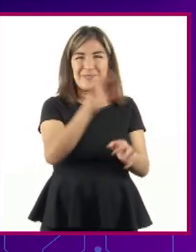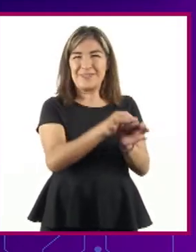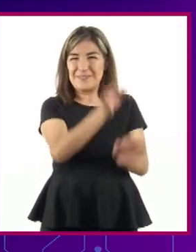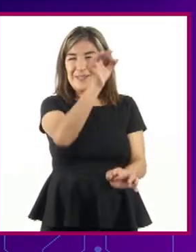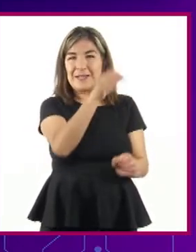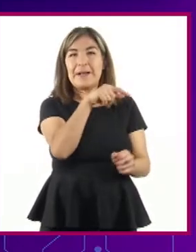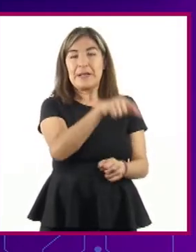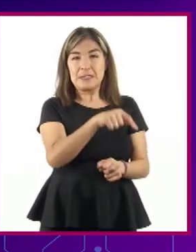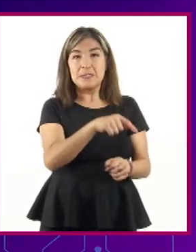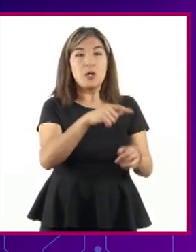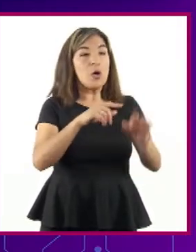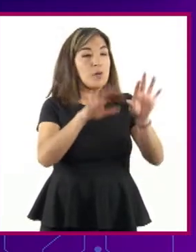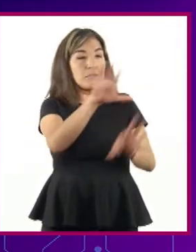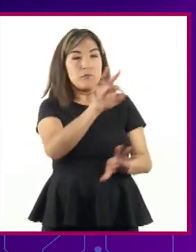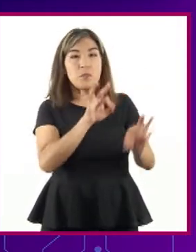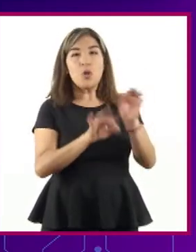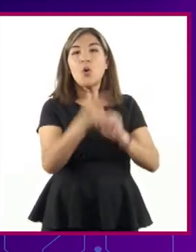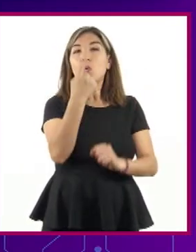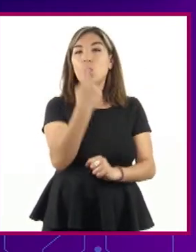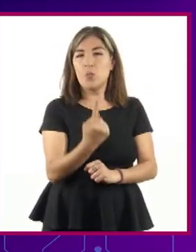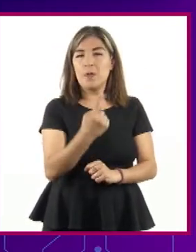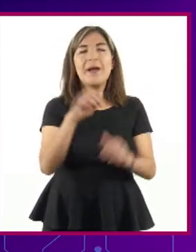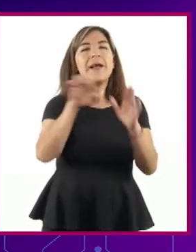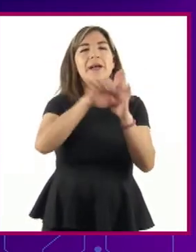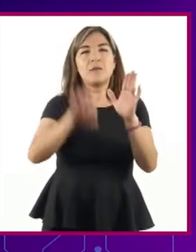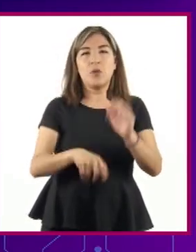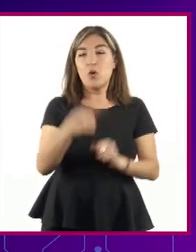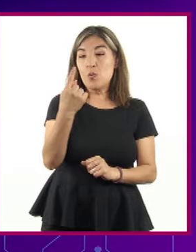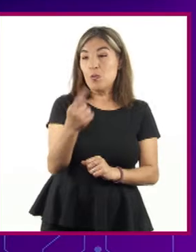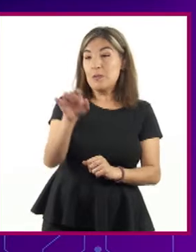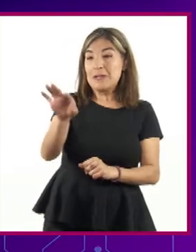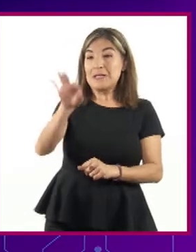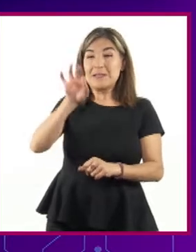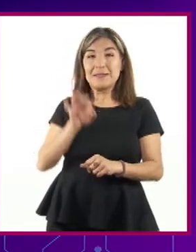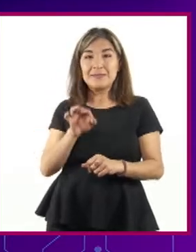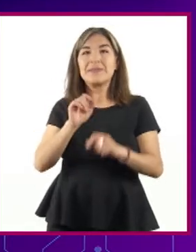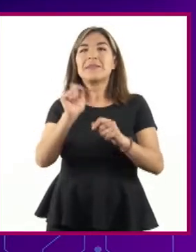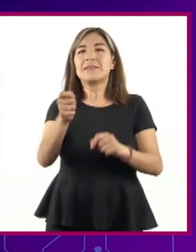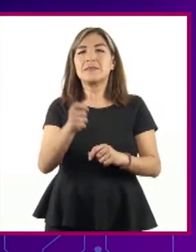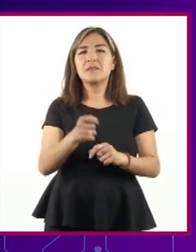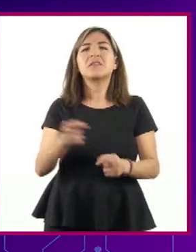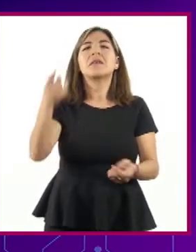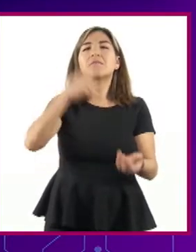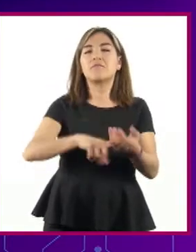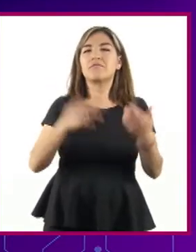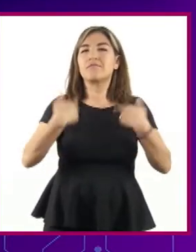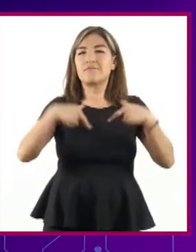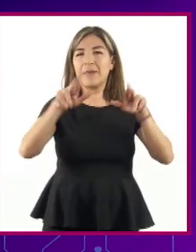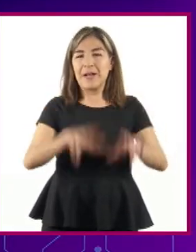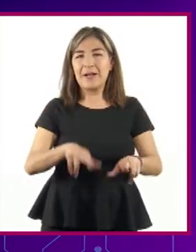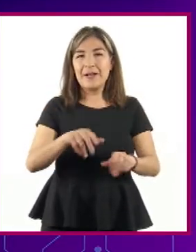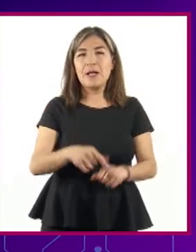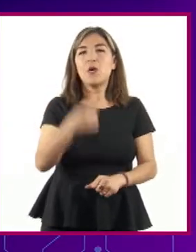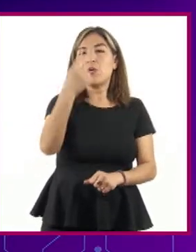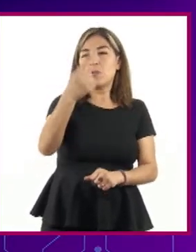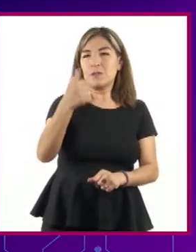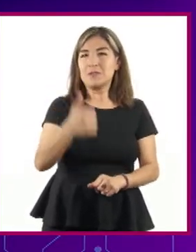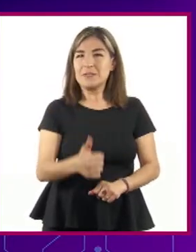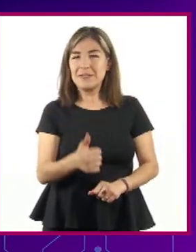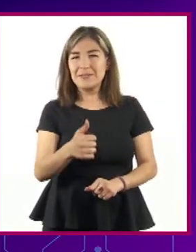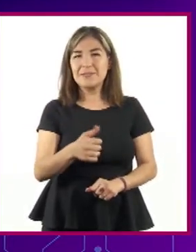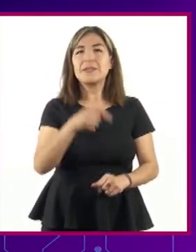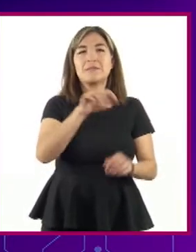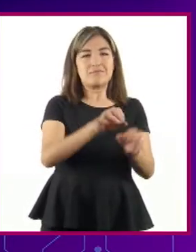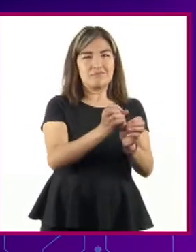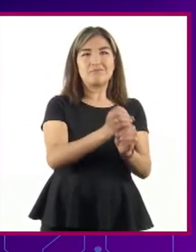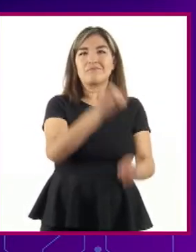seleccionamos una de esas partes, es decir, una tercera parte de ellas, vemos que representa 1/6 de vara, como